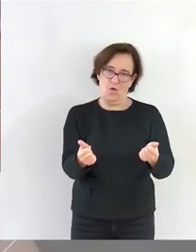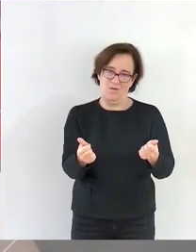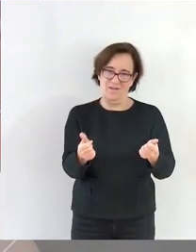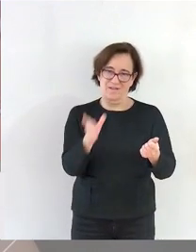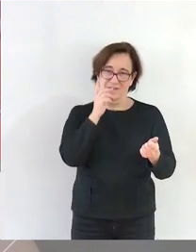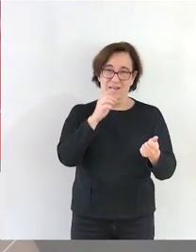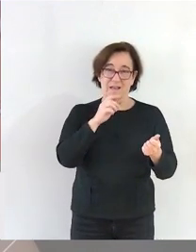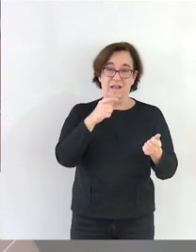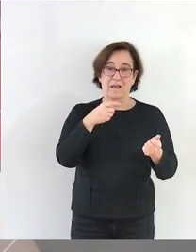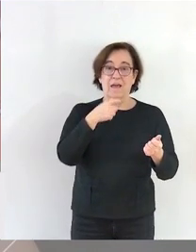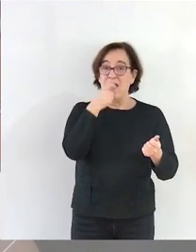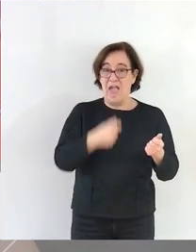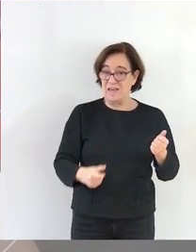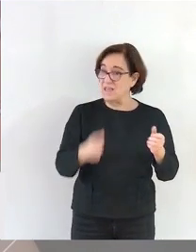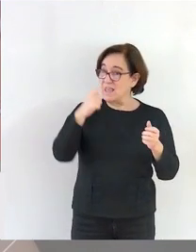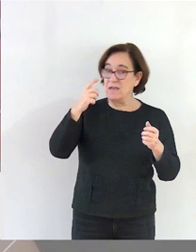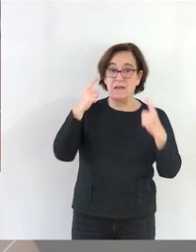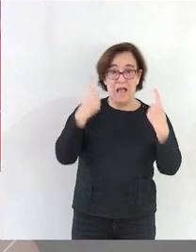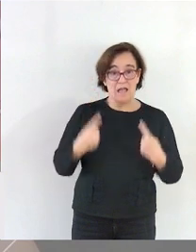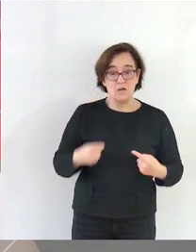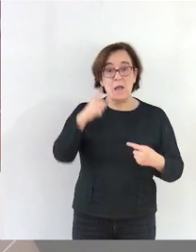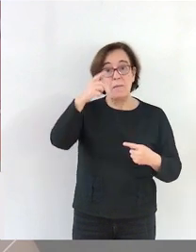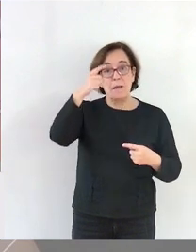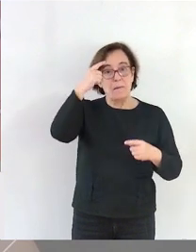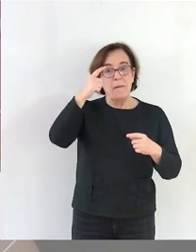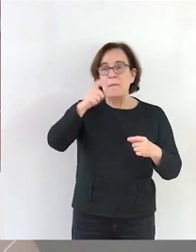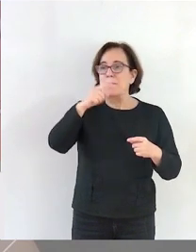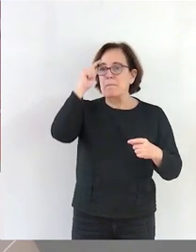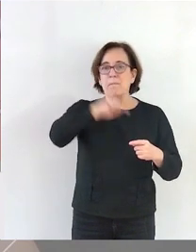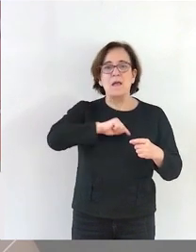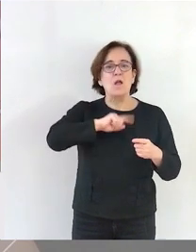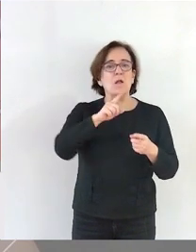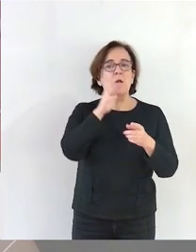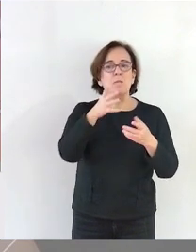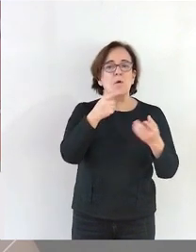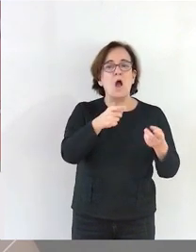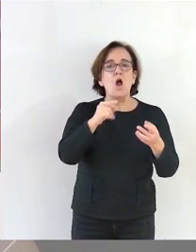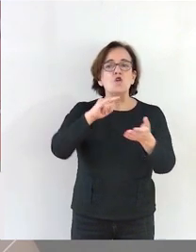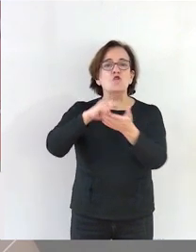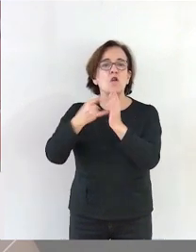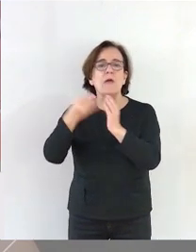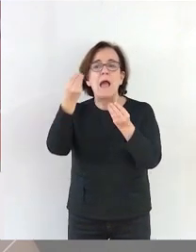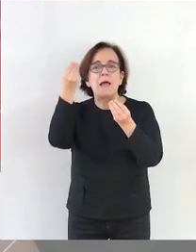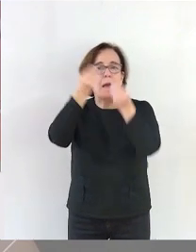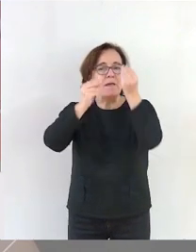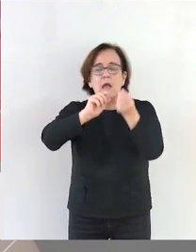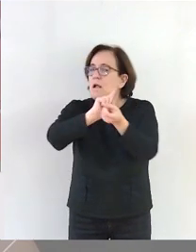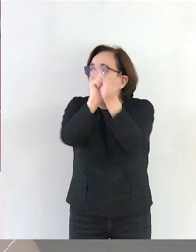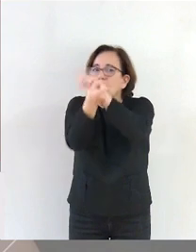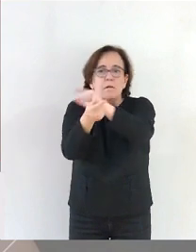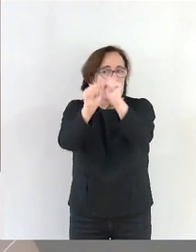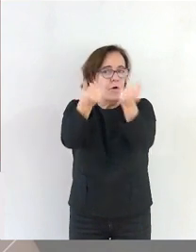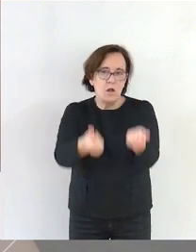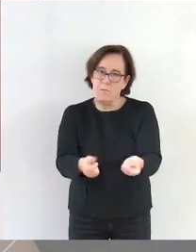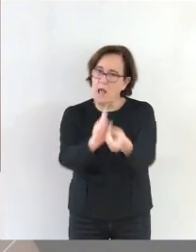Einstein quien dijo que una mentalidad que que ha sido el an de un problema no puede ser a la vez la solución hay que pensar de otra manera hay que pensarlo de otra